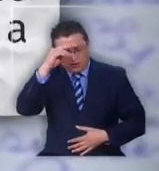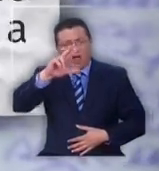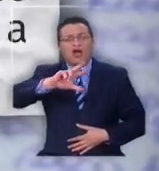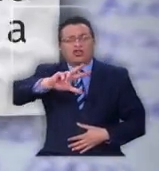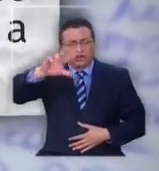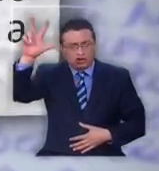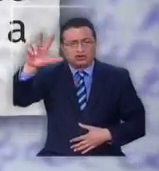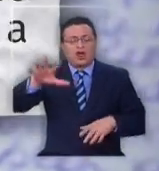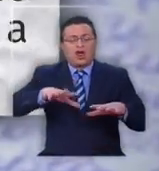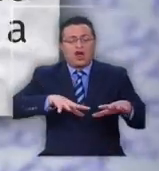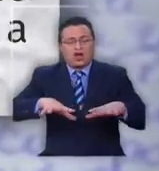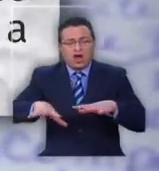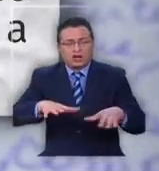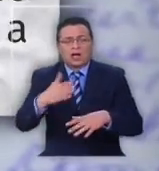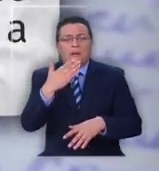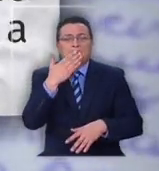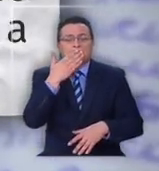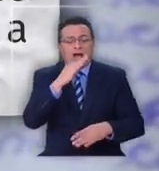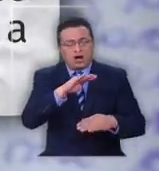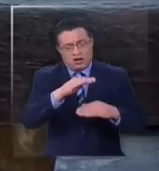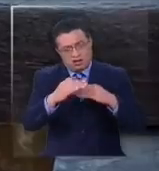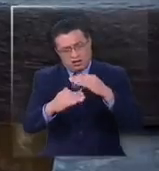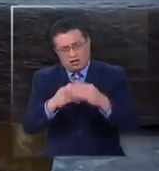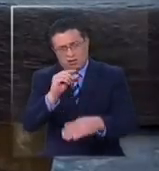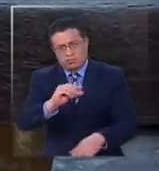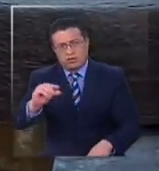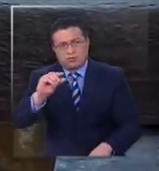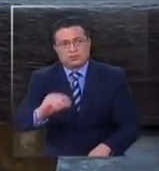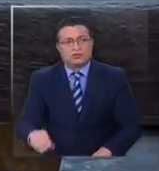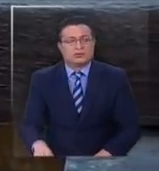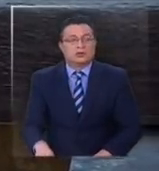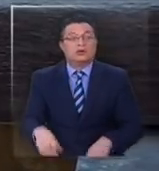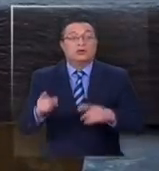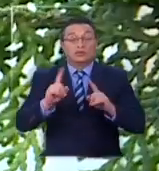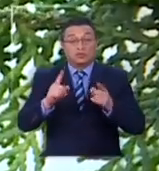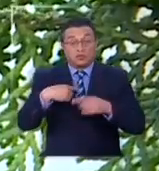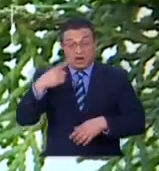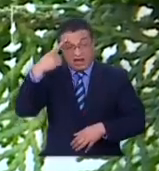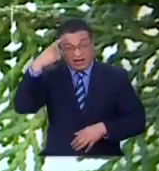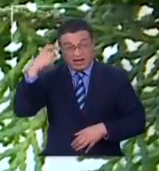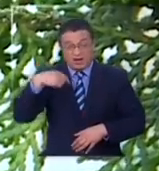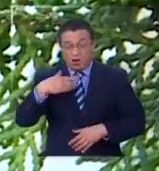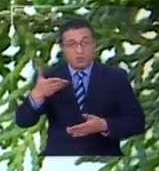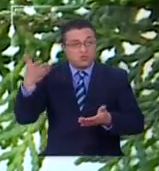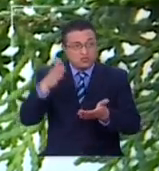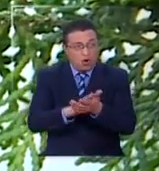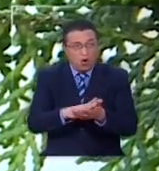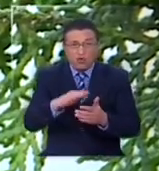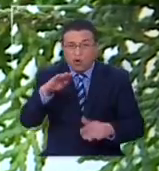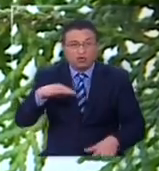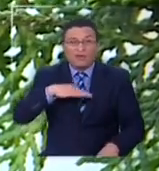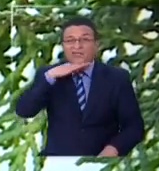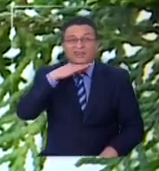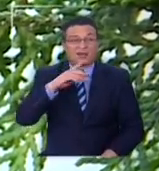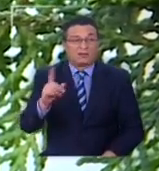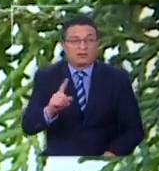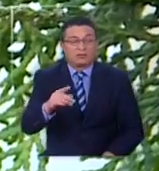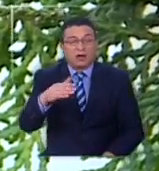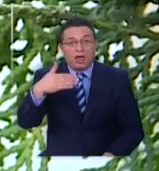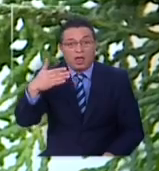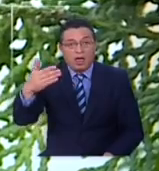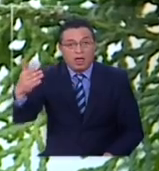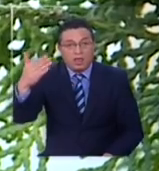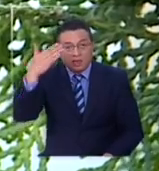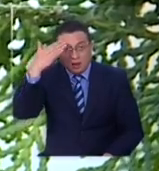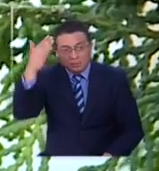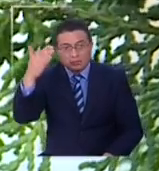Dios, que las cosas van a ir mejorando poco a poco. Nunca lo creí que iba a ser suficiente el amor. Y a los días siguientes